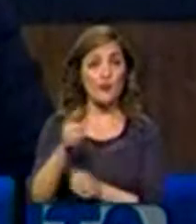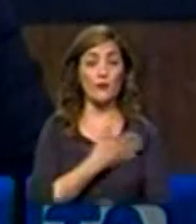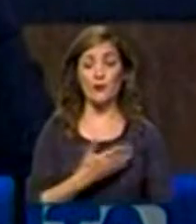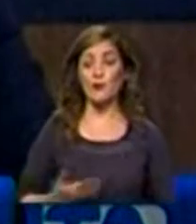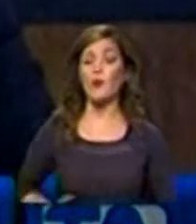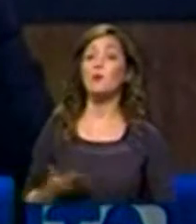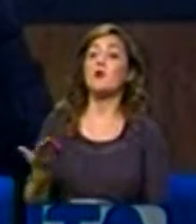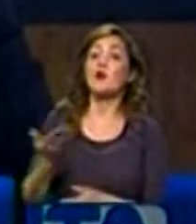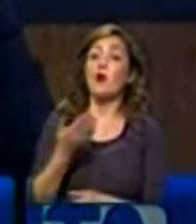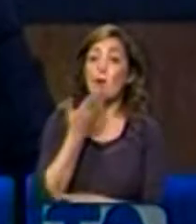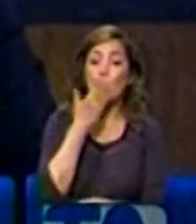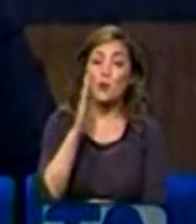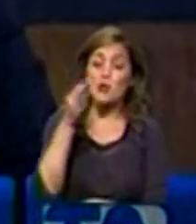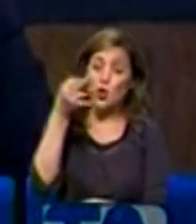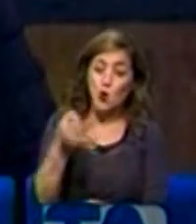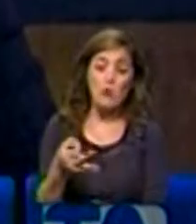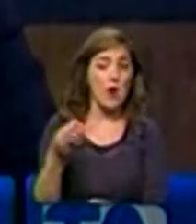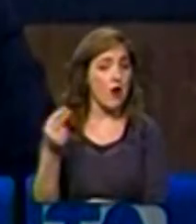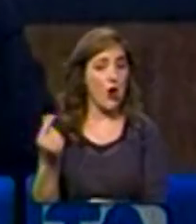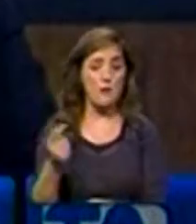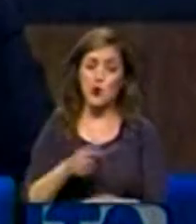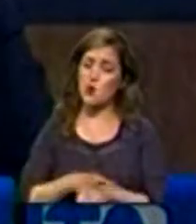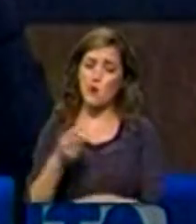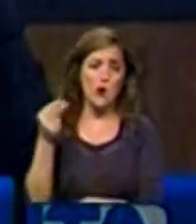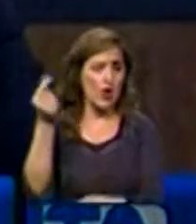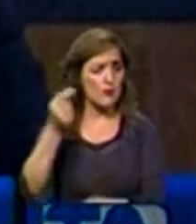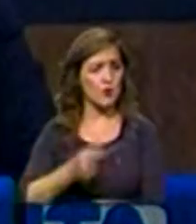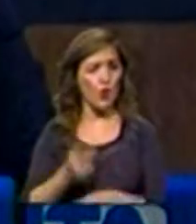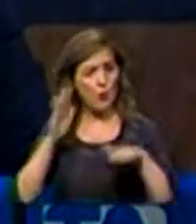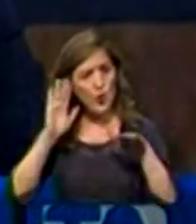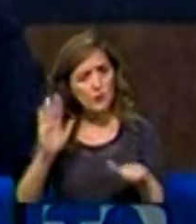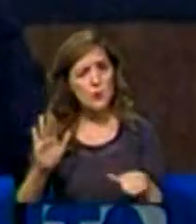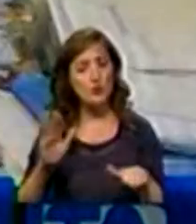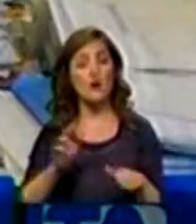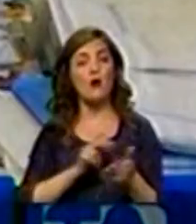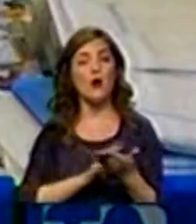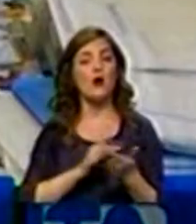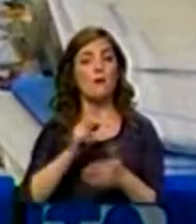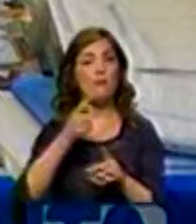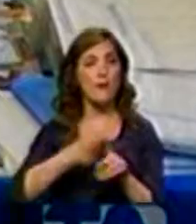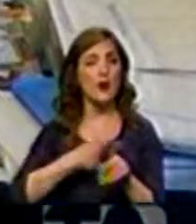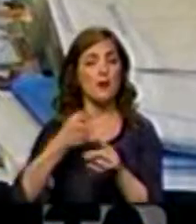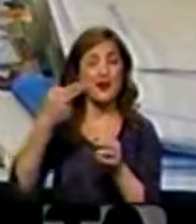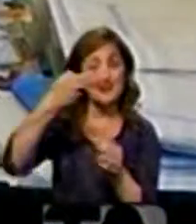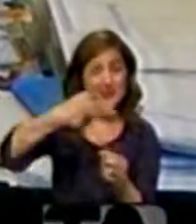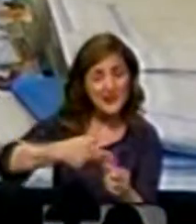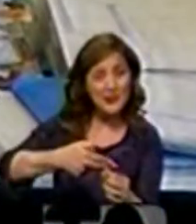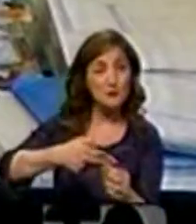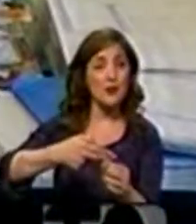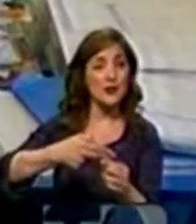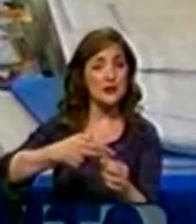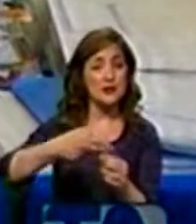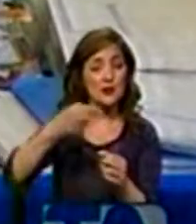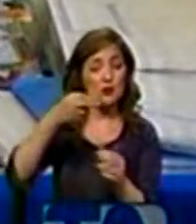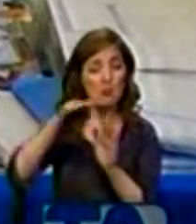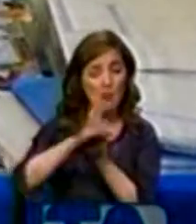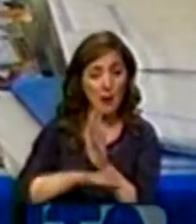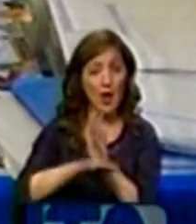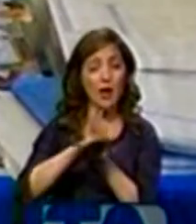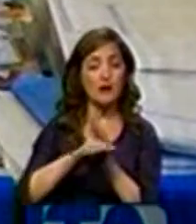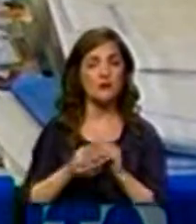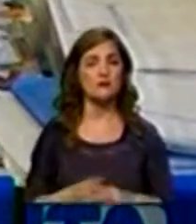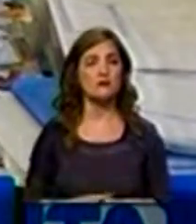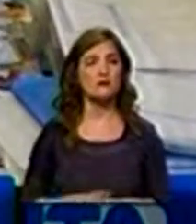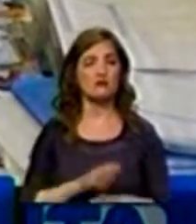a la brevedad posible con los compromisos adquiridos. Tal y completamente antitécnico,